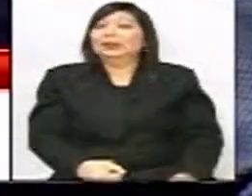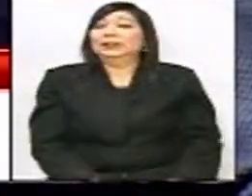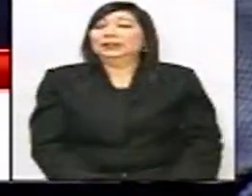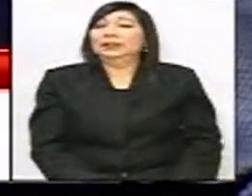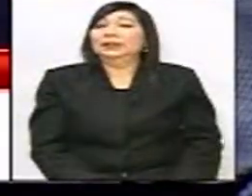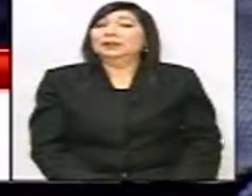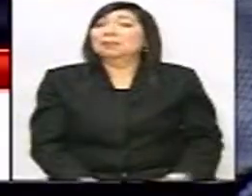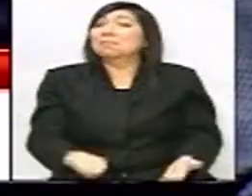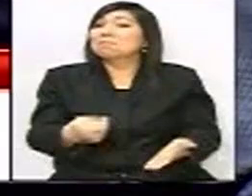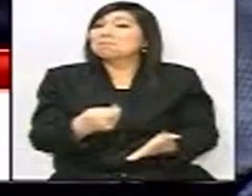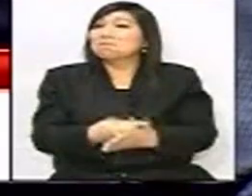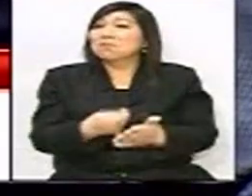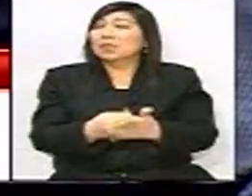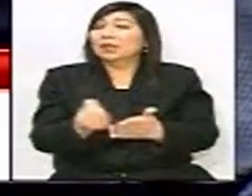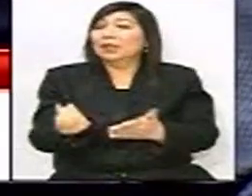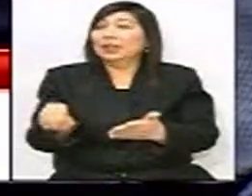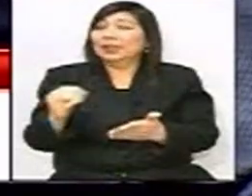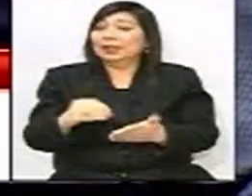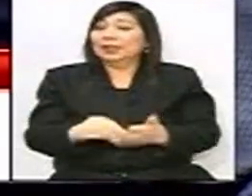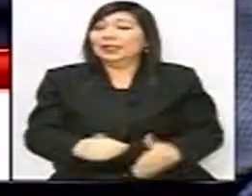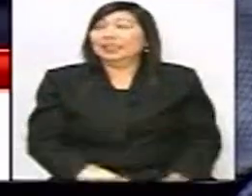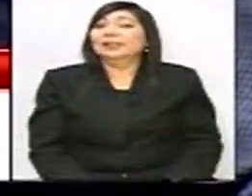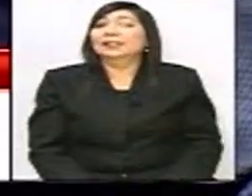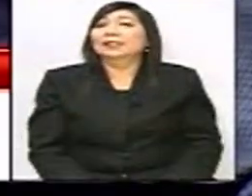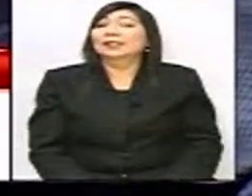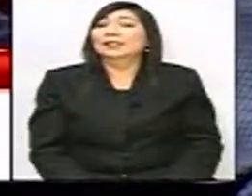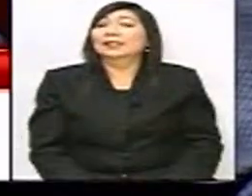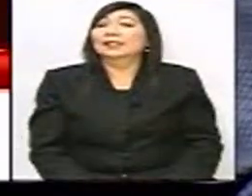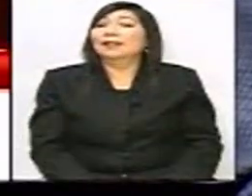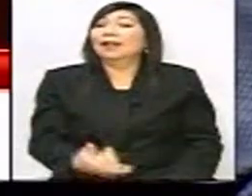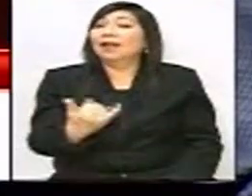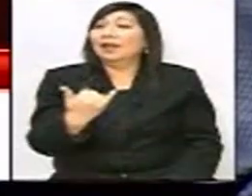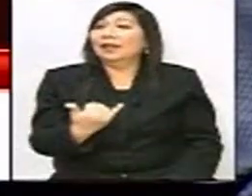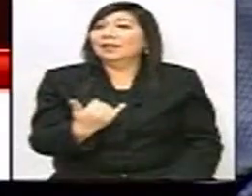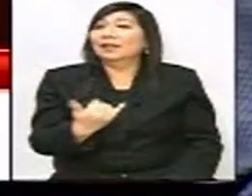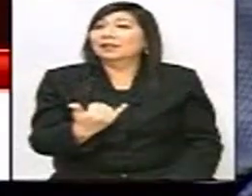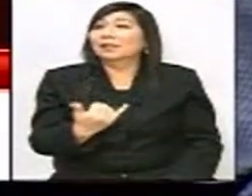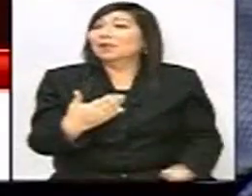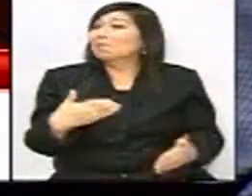el pasajero va a pagar ese costo adicional. Repito, esto es la